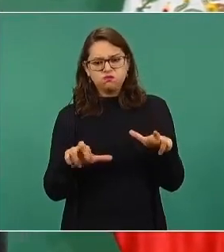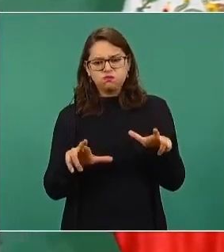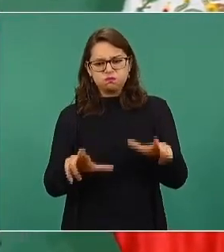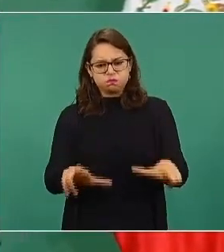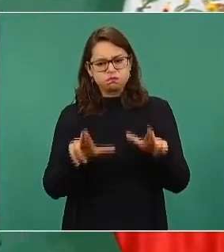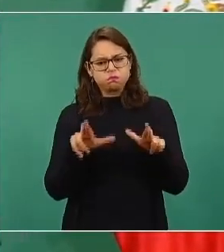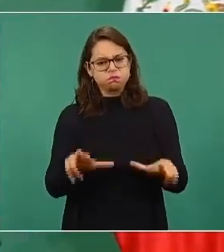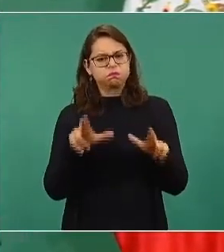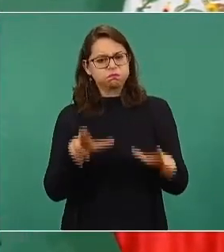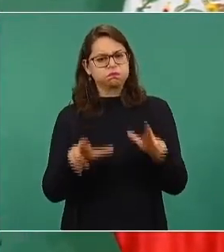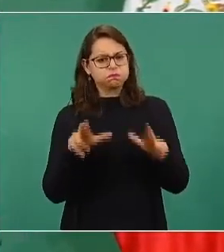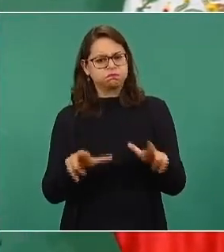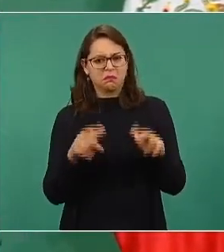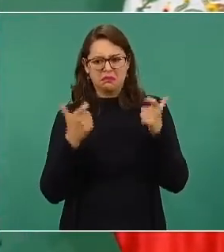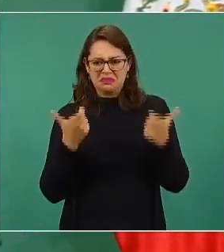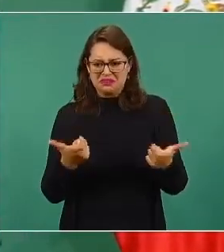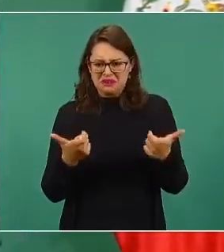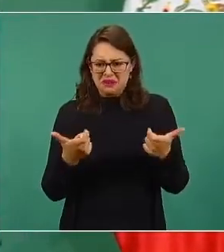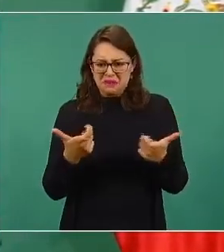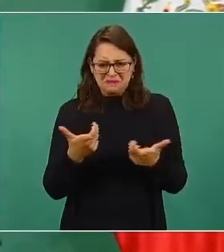que acumuló no sé cuánto,